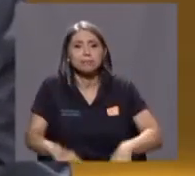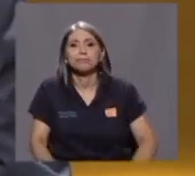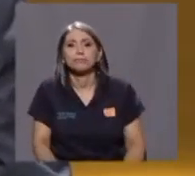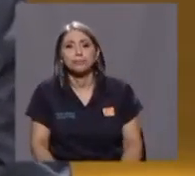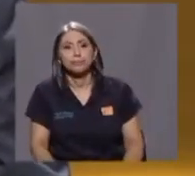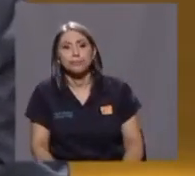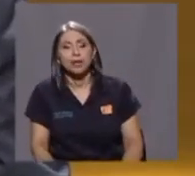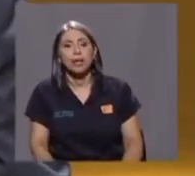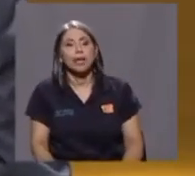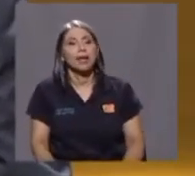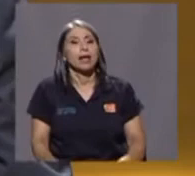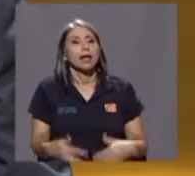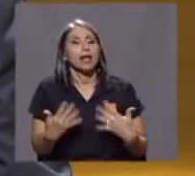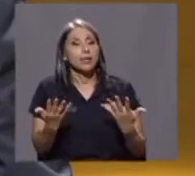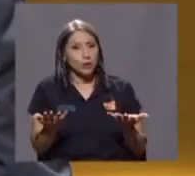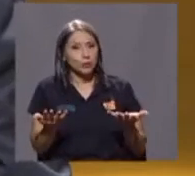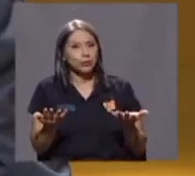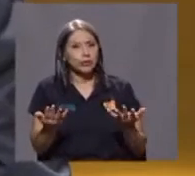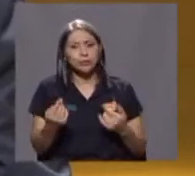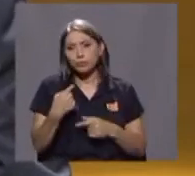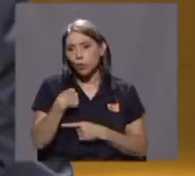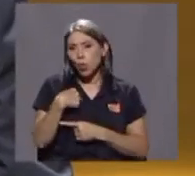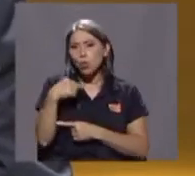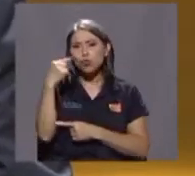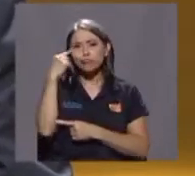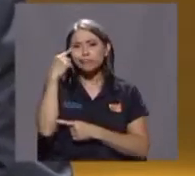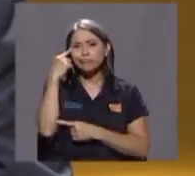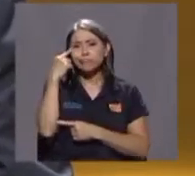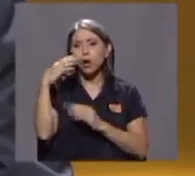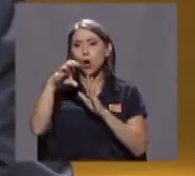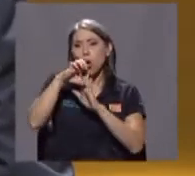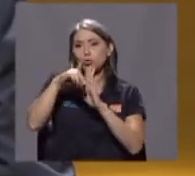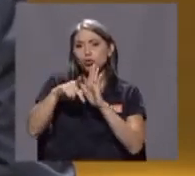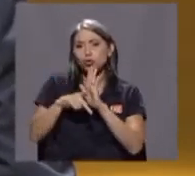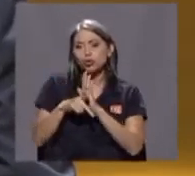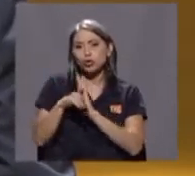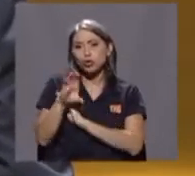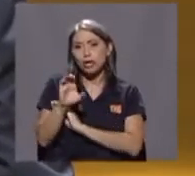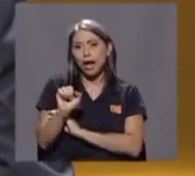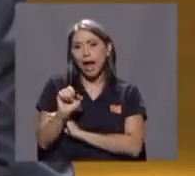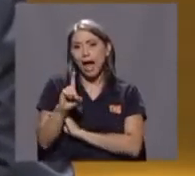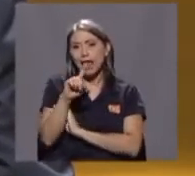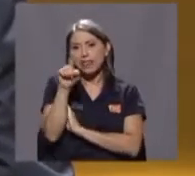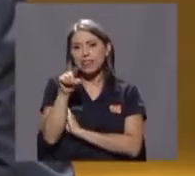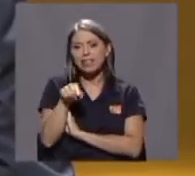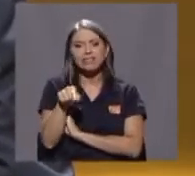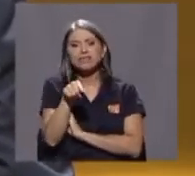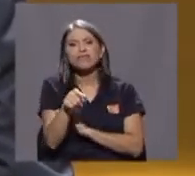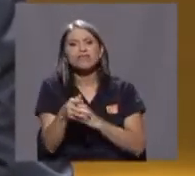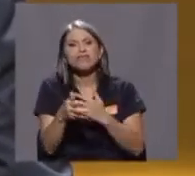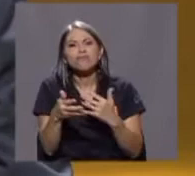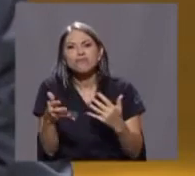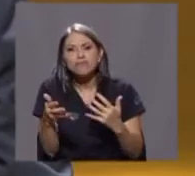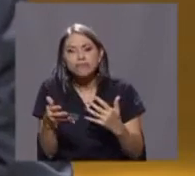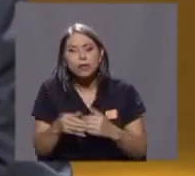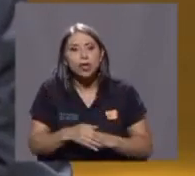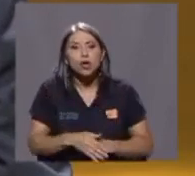digamos, el balance final que uno puede hacer sobre la Constitución de Cádiz es que indudablemente